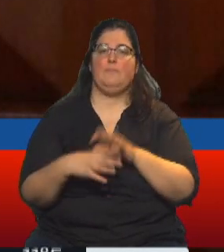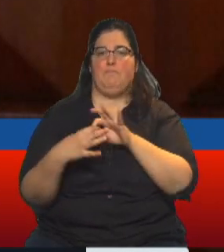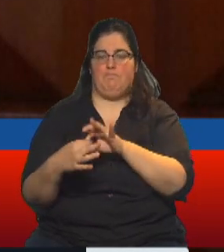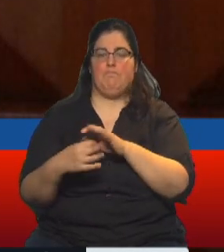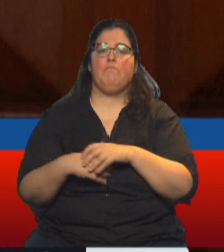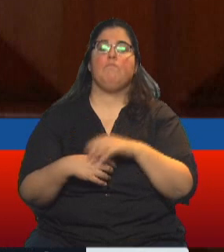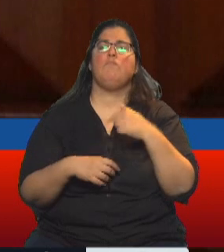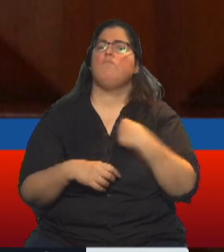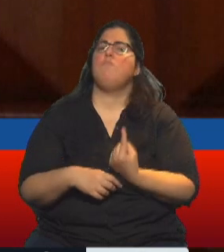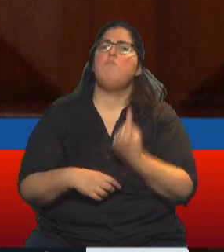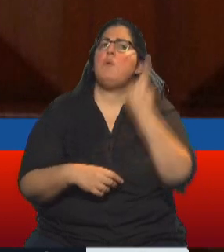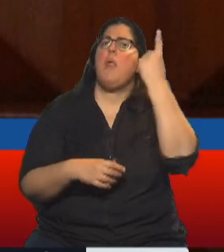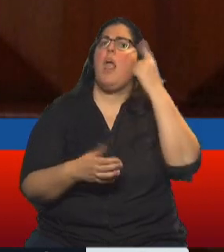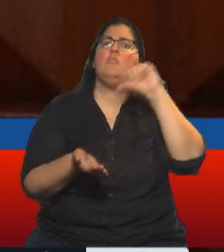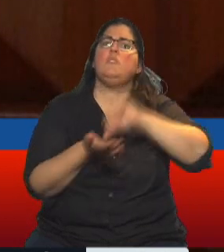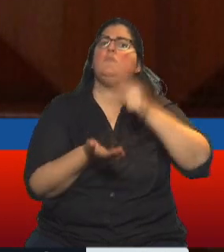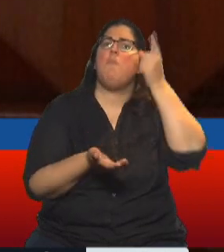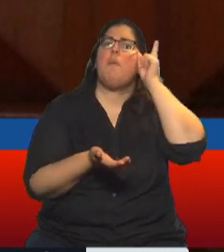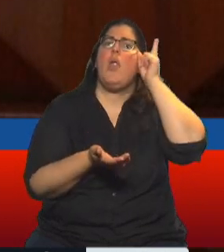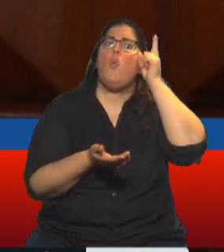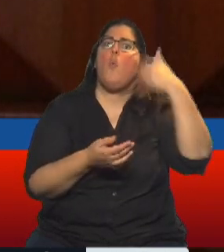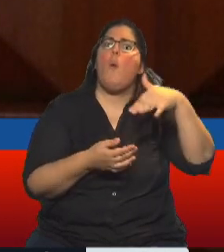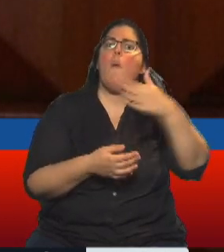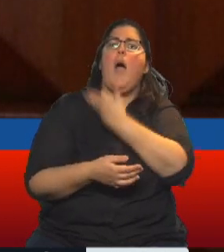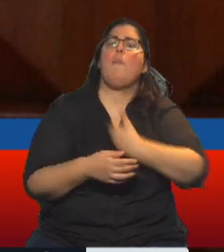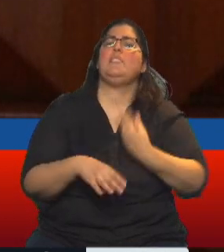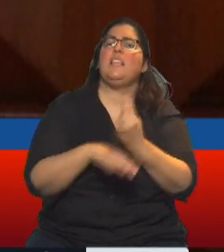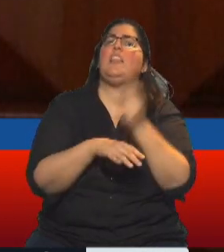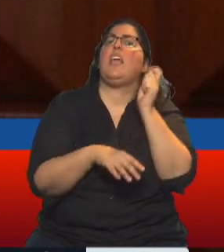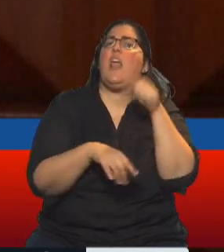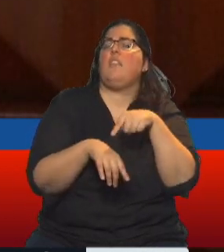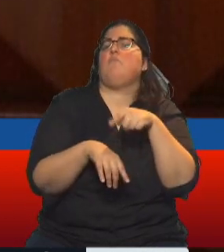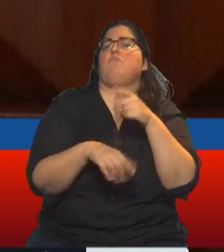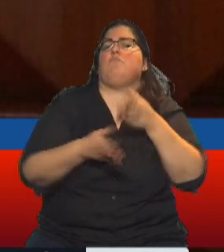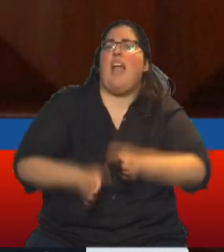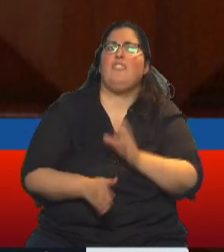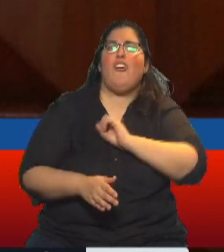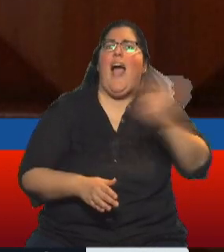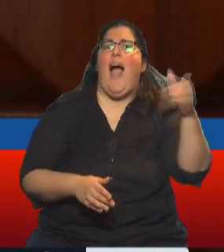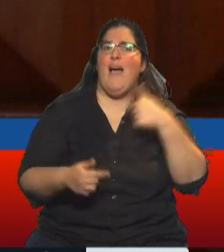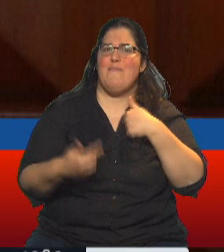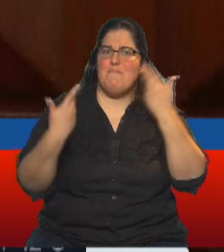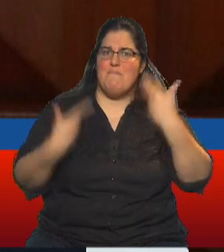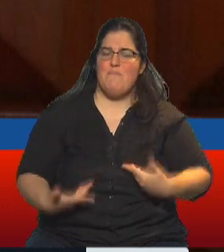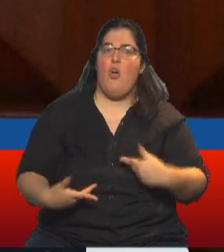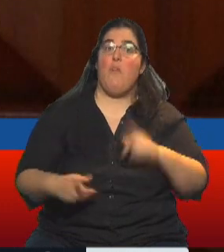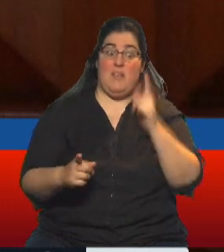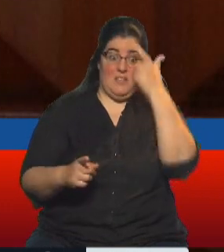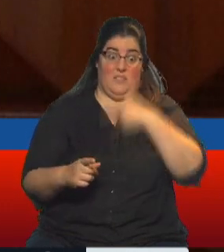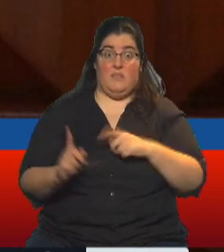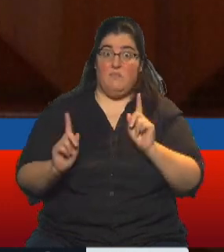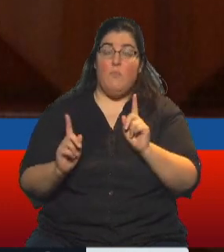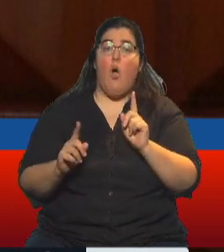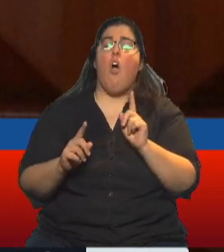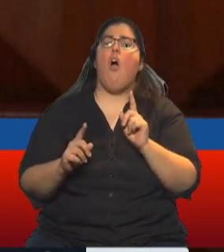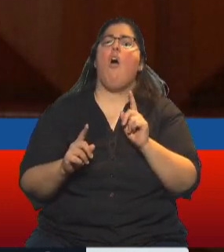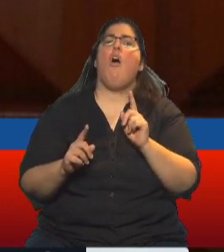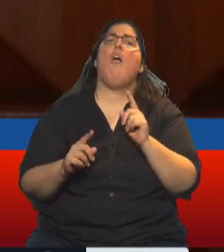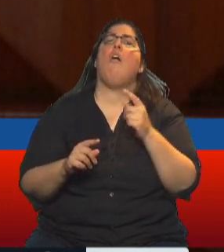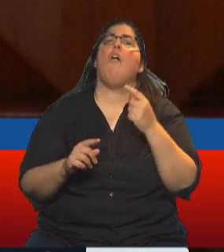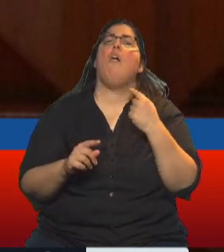país será gobernado por un campesino. Una persona que pertenece, como muchos de los peruanos, a